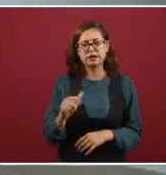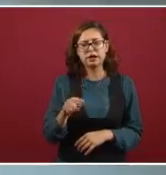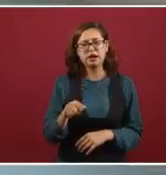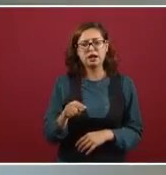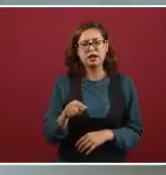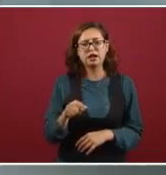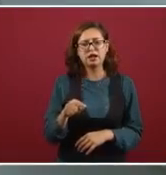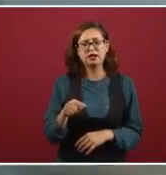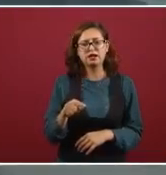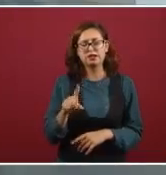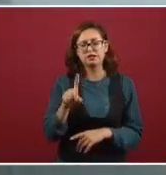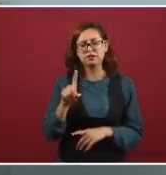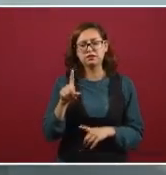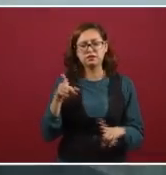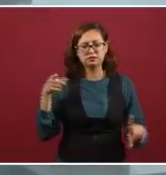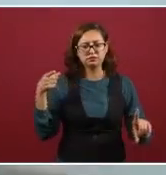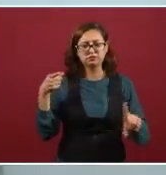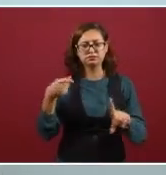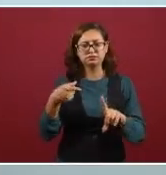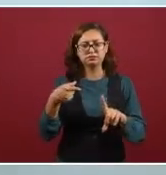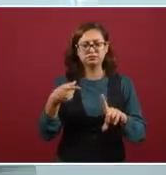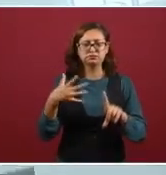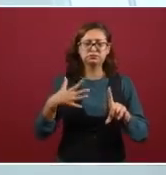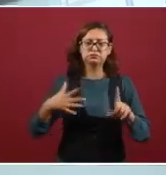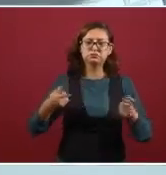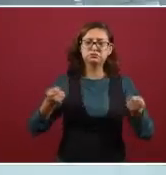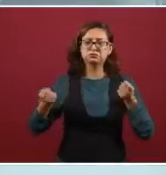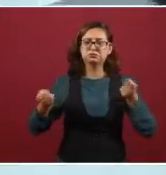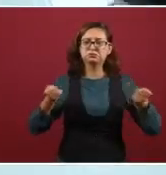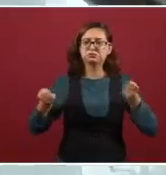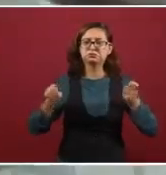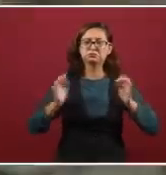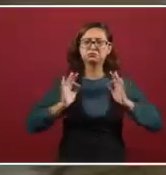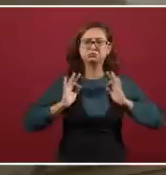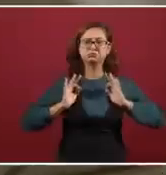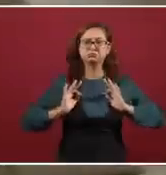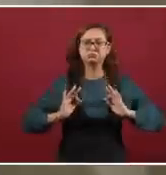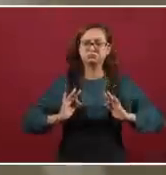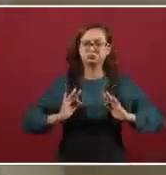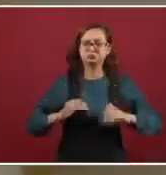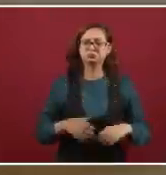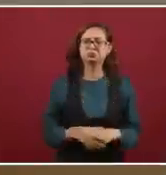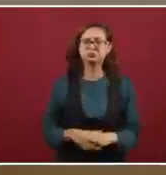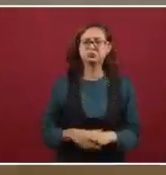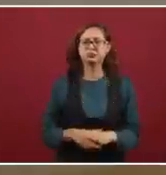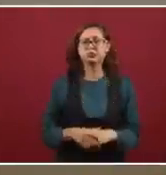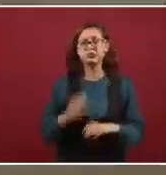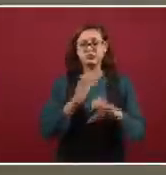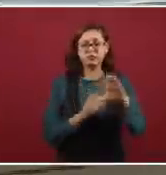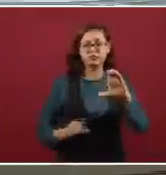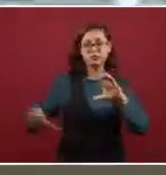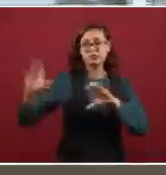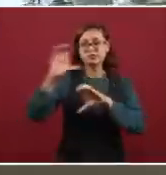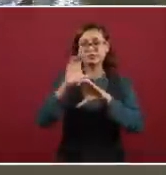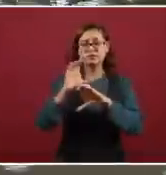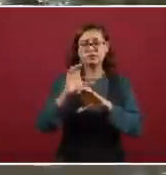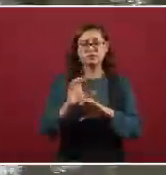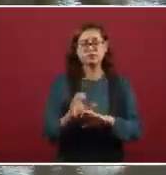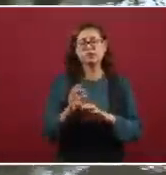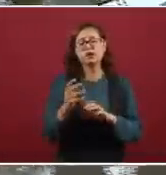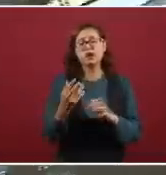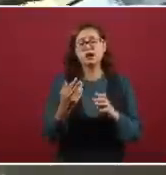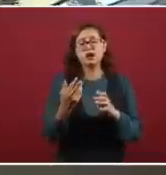especialmente para controlar la temperatura del ambiente. En la planta alta se tiene, están las recámaras, cuatro de ellas